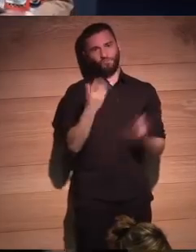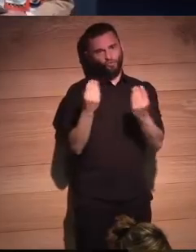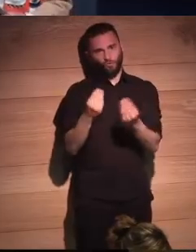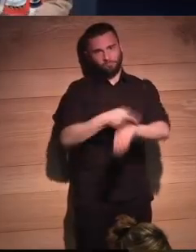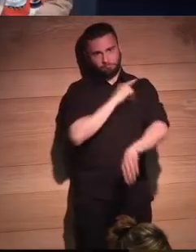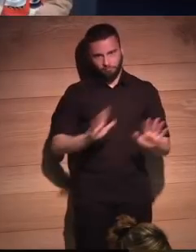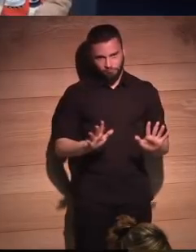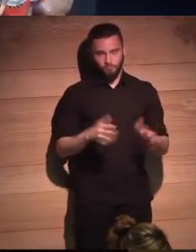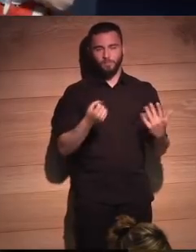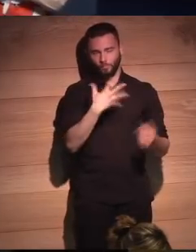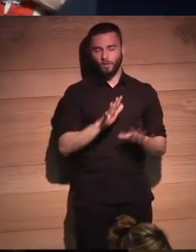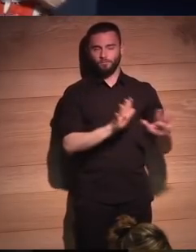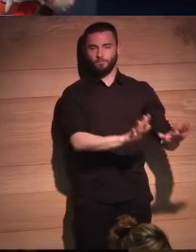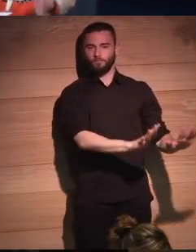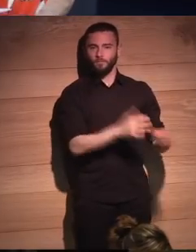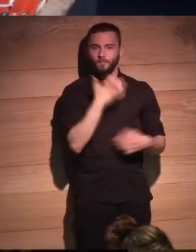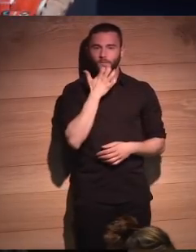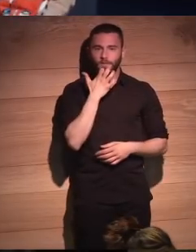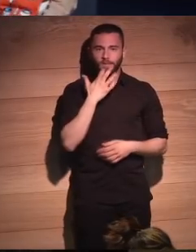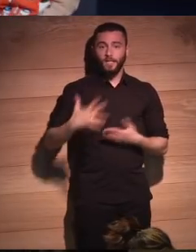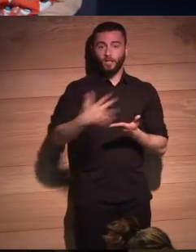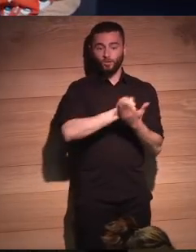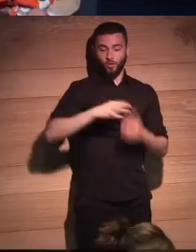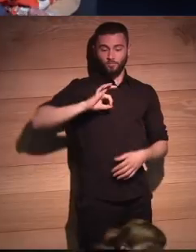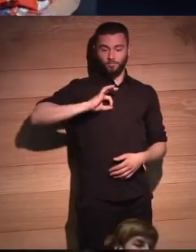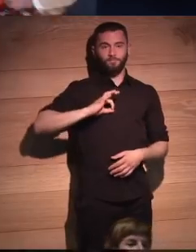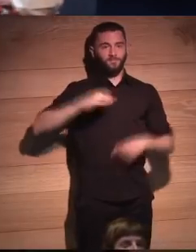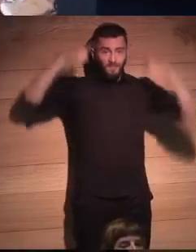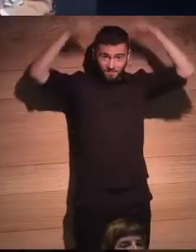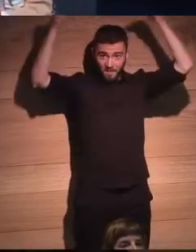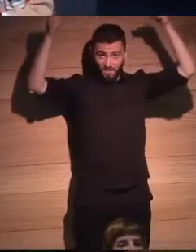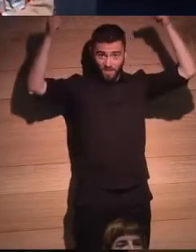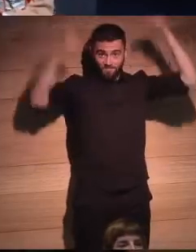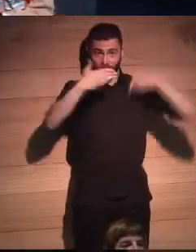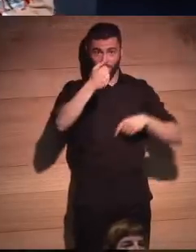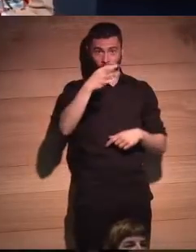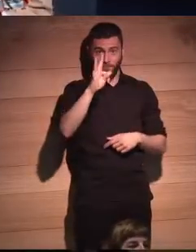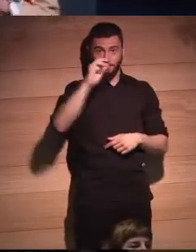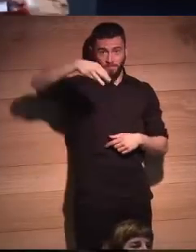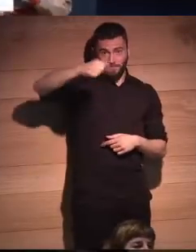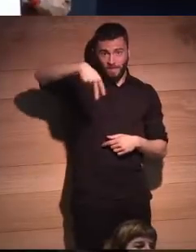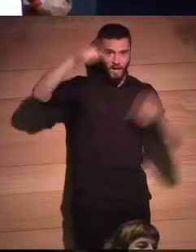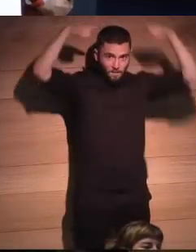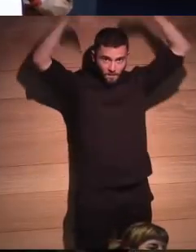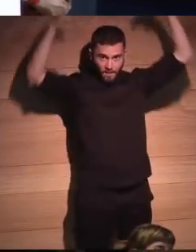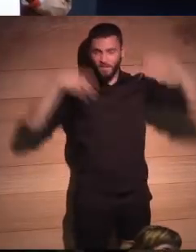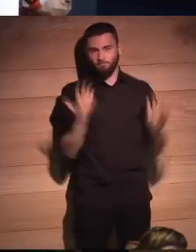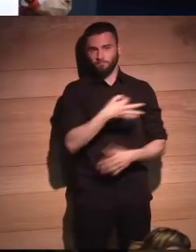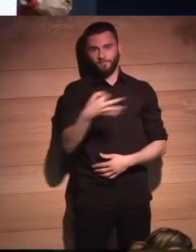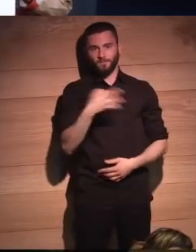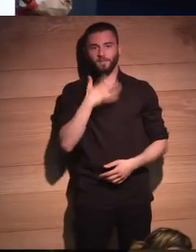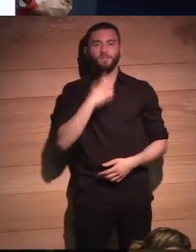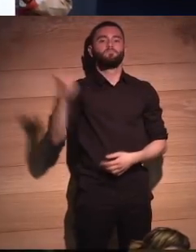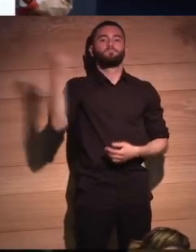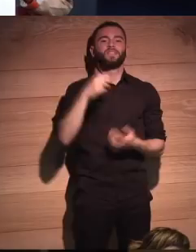Pero bueno, la vamos a tener ahí y si salimos todos con una chapa de Batman, pues estará fenomenal. Si habéis venido por aquí a algún otro